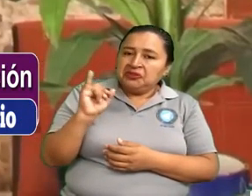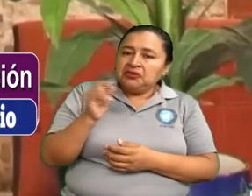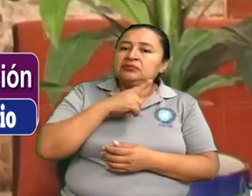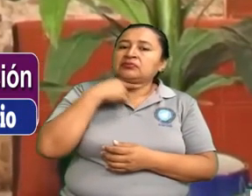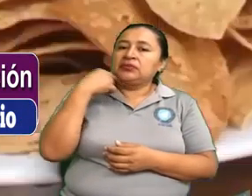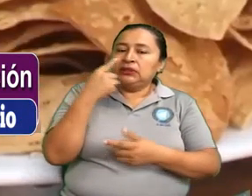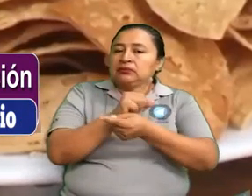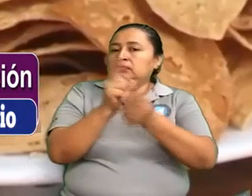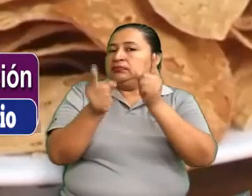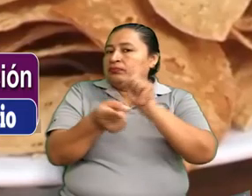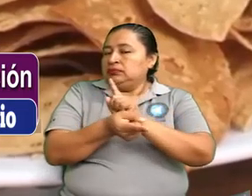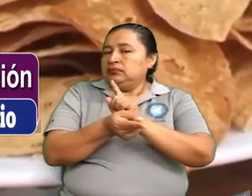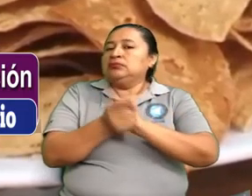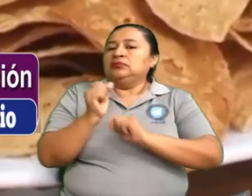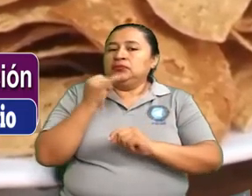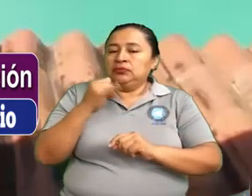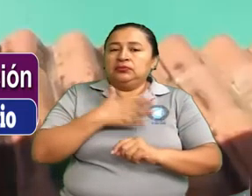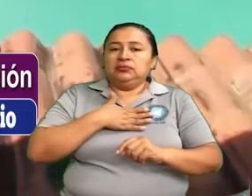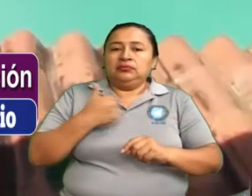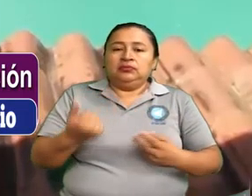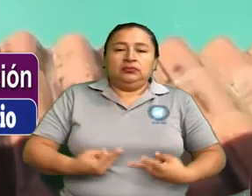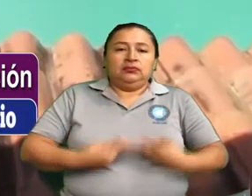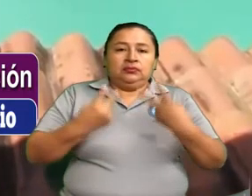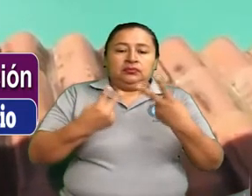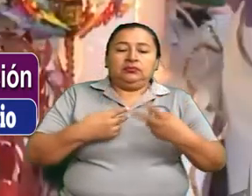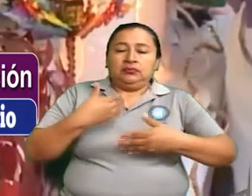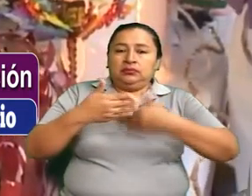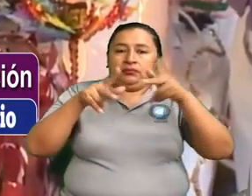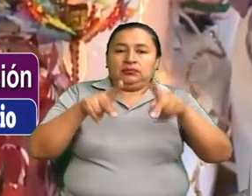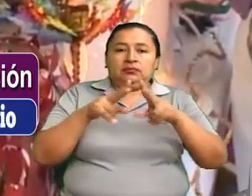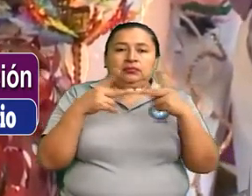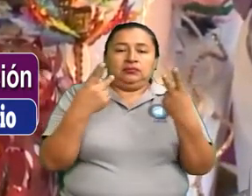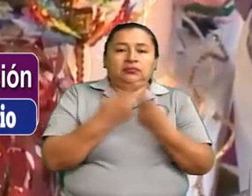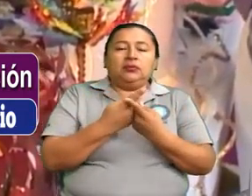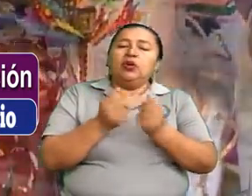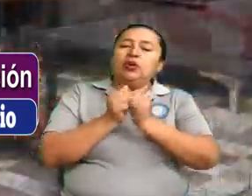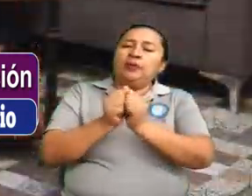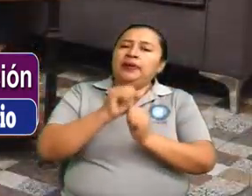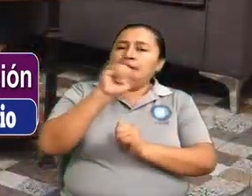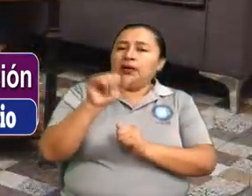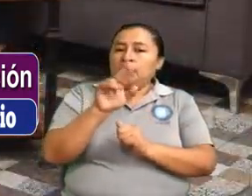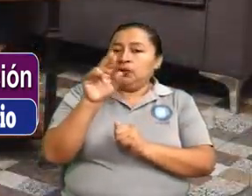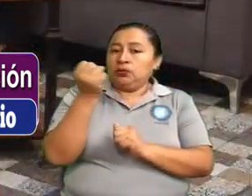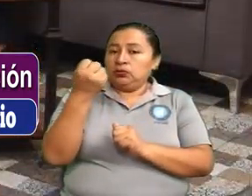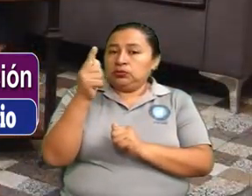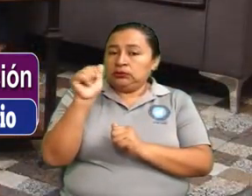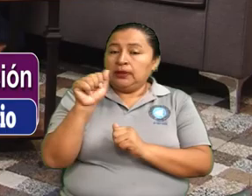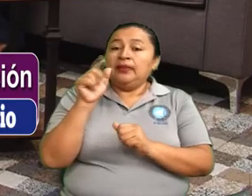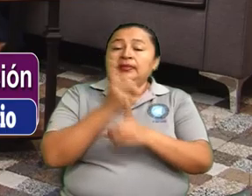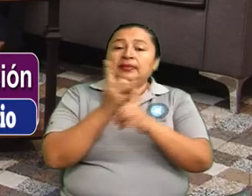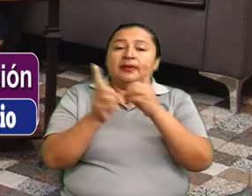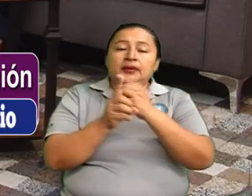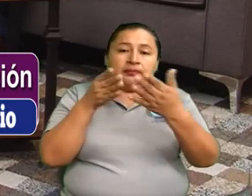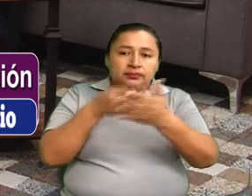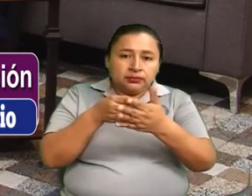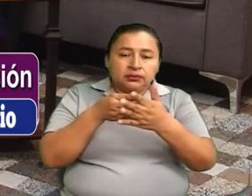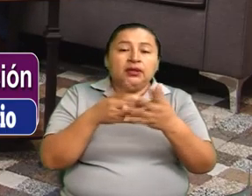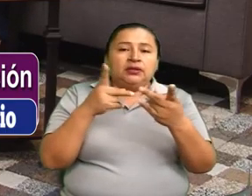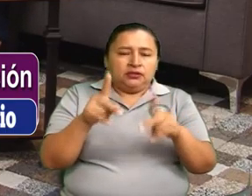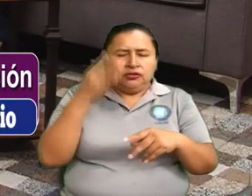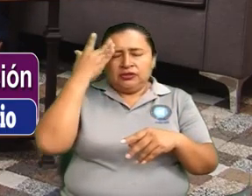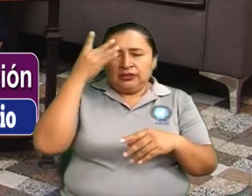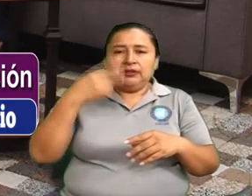que repercuten en la mejora de la calidad de vida de nuestro pueblo. Compañera Justa, tenemos que hacer una pausa. Sé que estamos ahora mismo, yo sé que